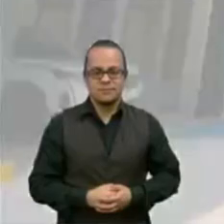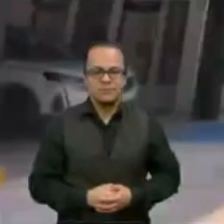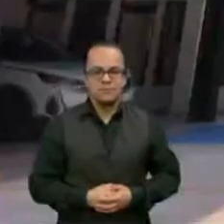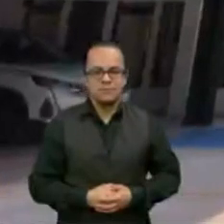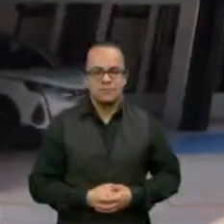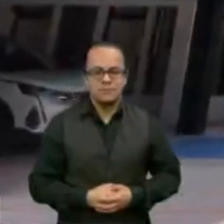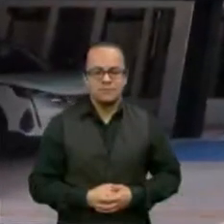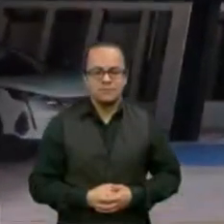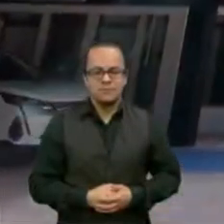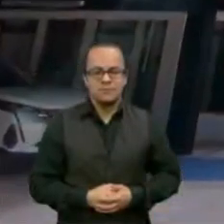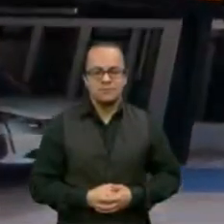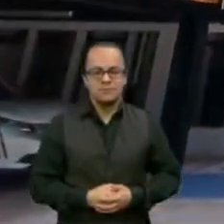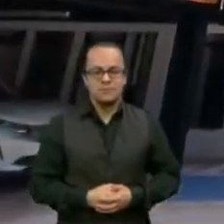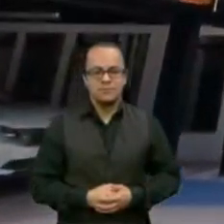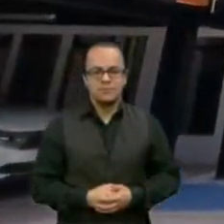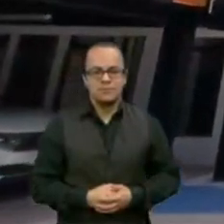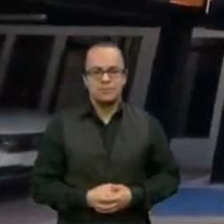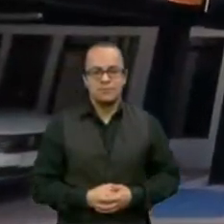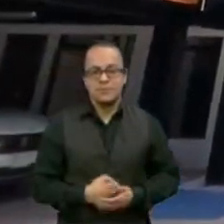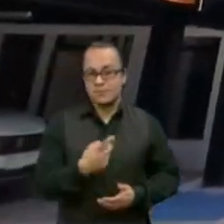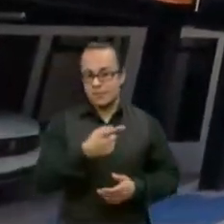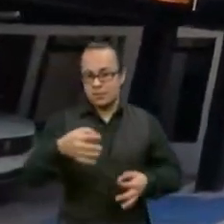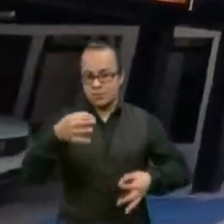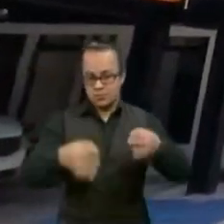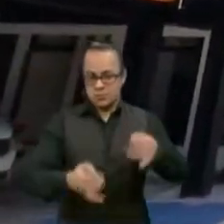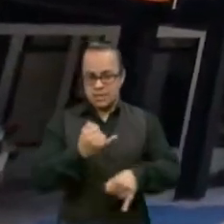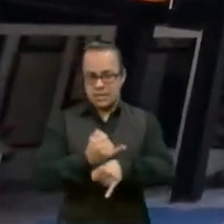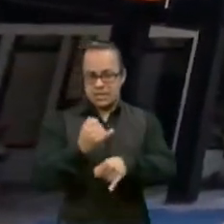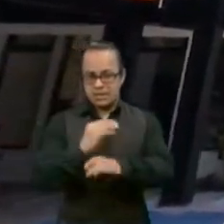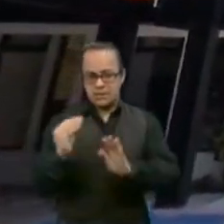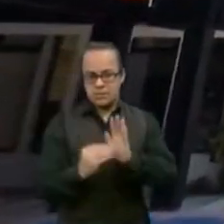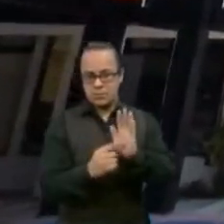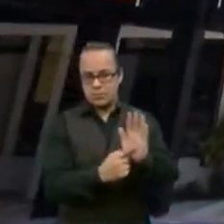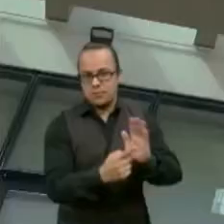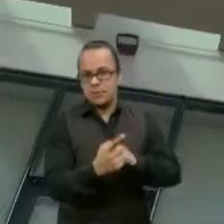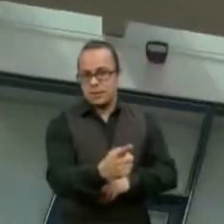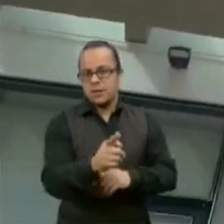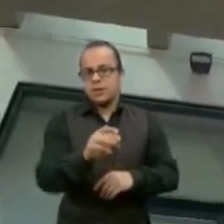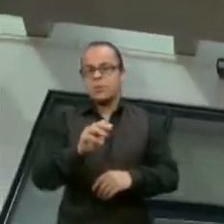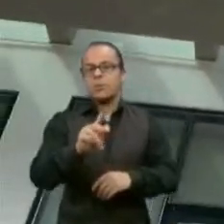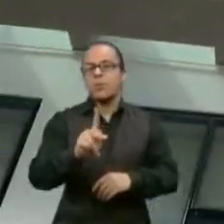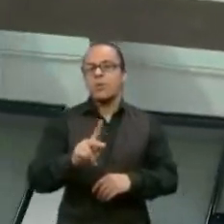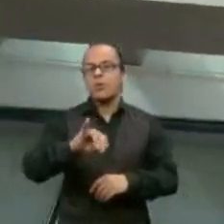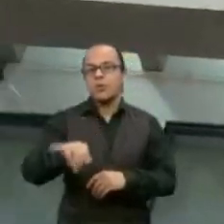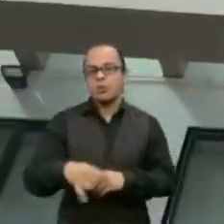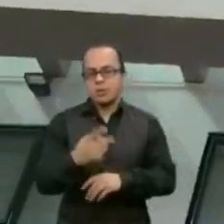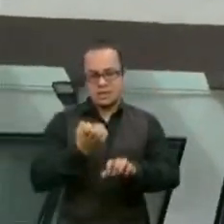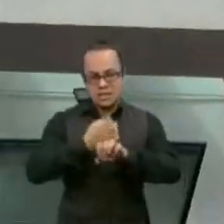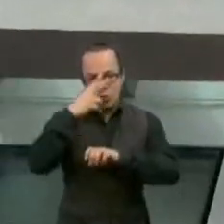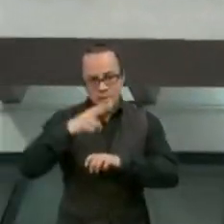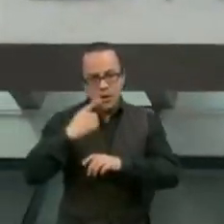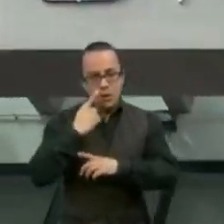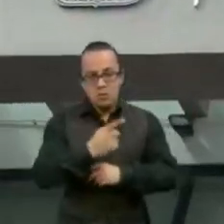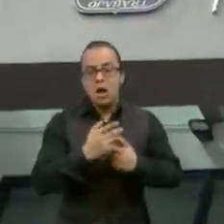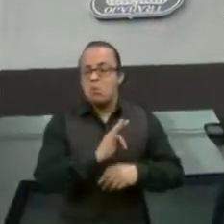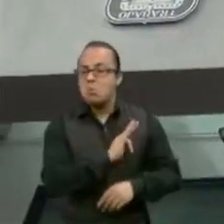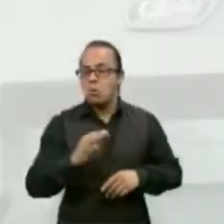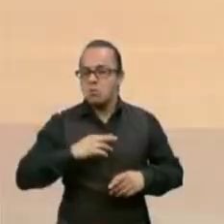México con el juzgado civil en línea del poder judicial del Estado de México es posible resolver